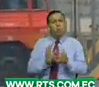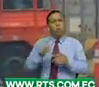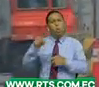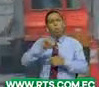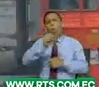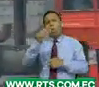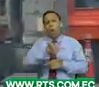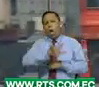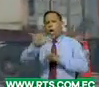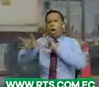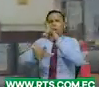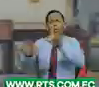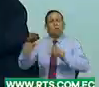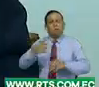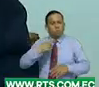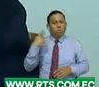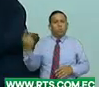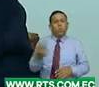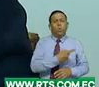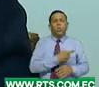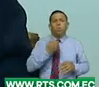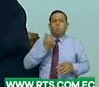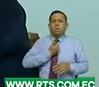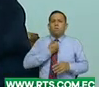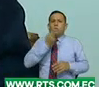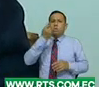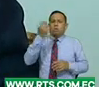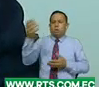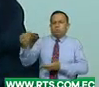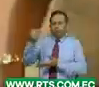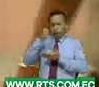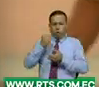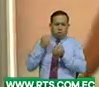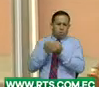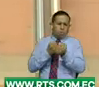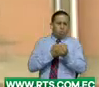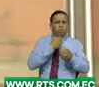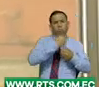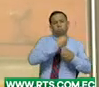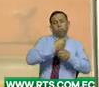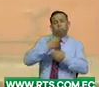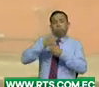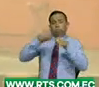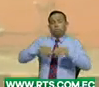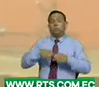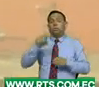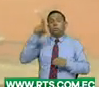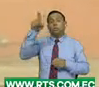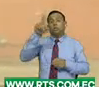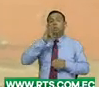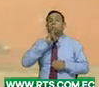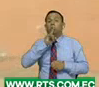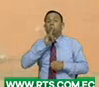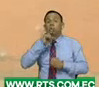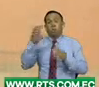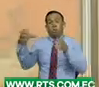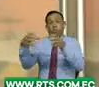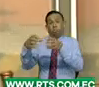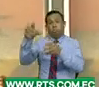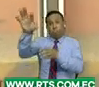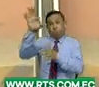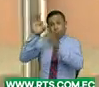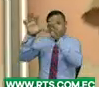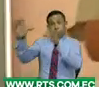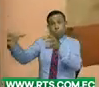su propio peculio tendrán que competir obviamente por la carga una misión de los eeuu será la encargada de levantar los